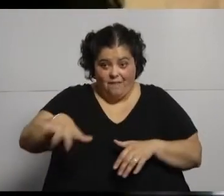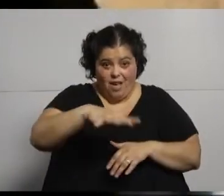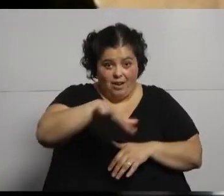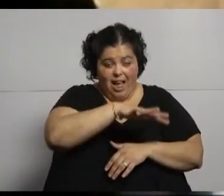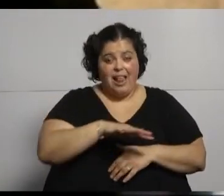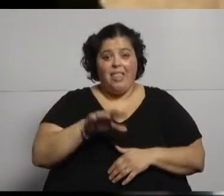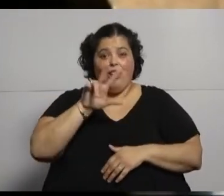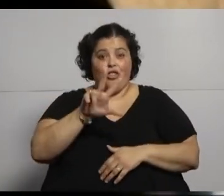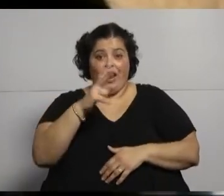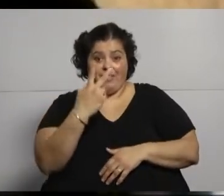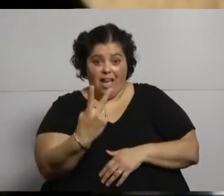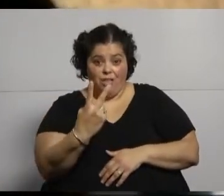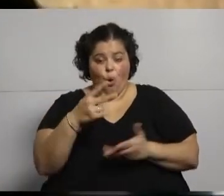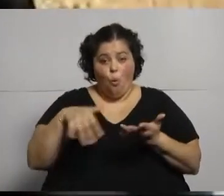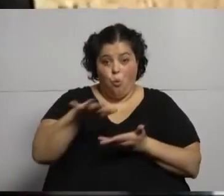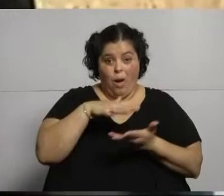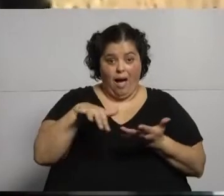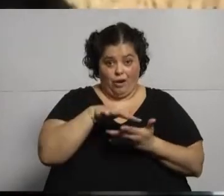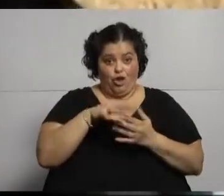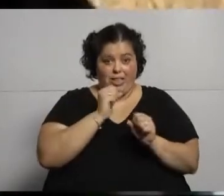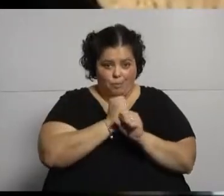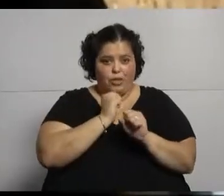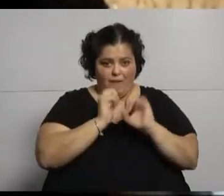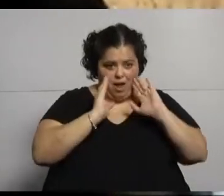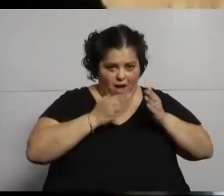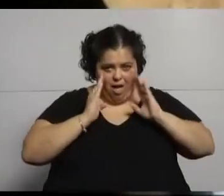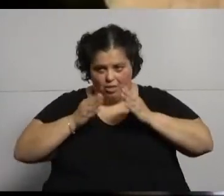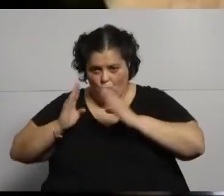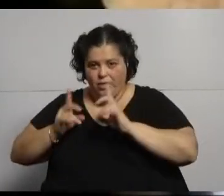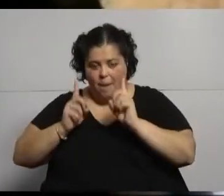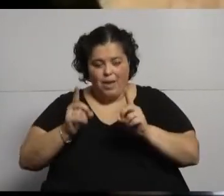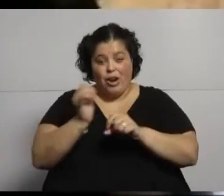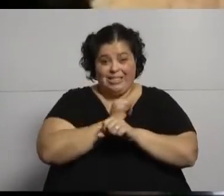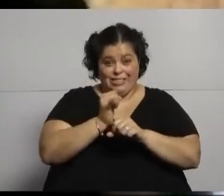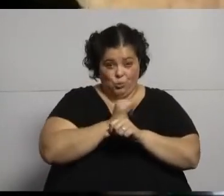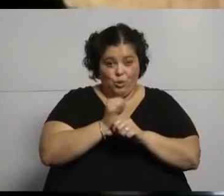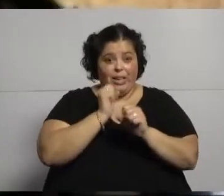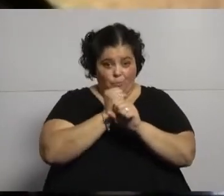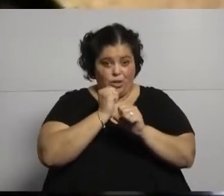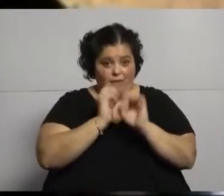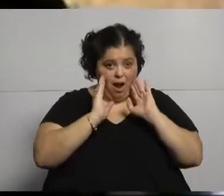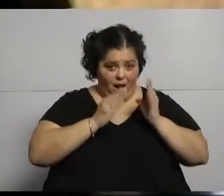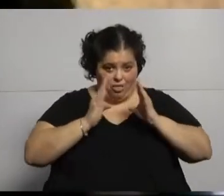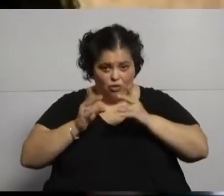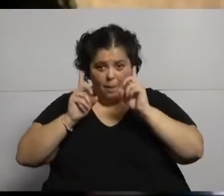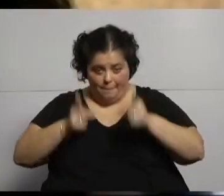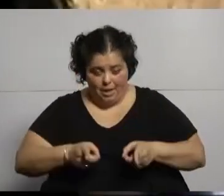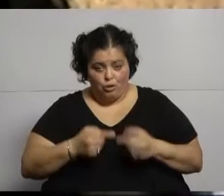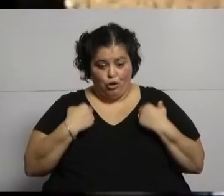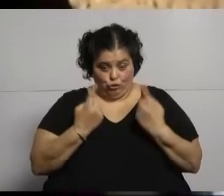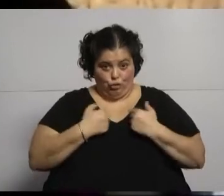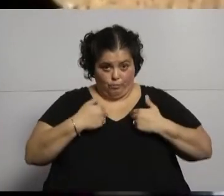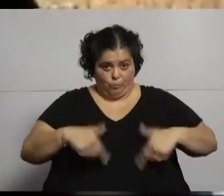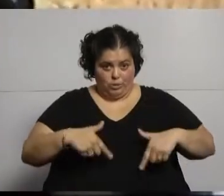trabajando y priorizando, y con las 300 instituciones que estamos trabajando también como municipio. Pensándonos todo el